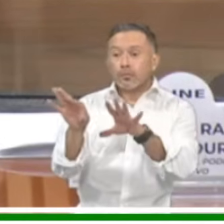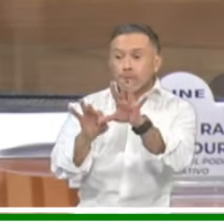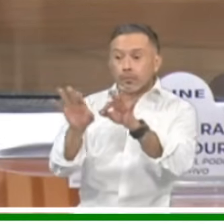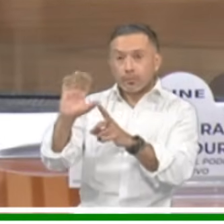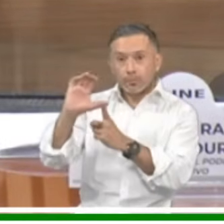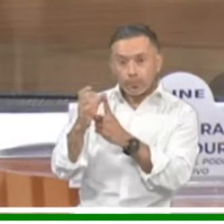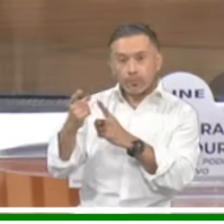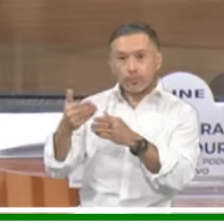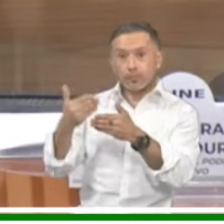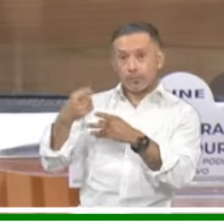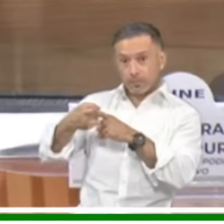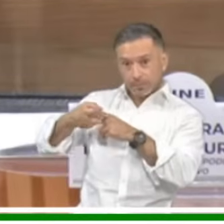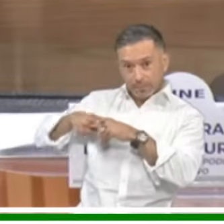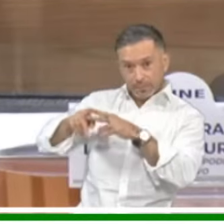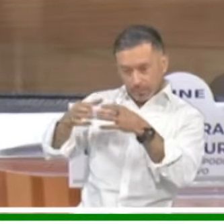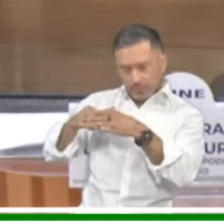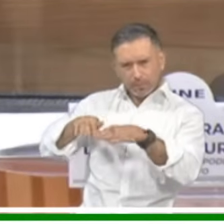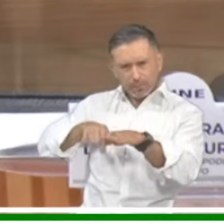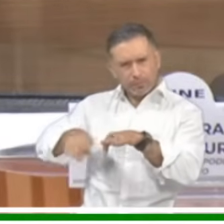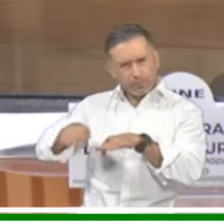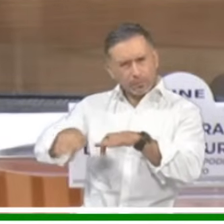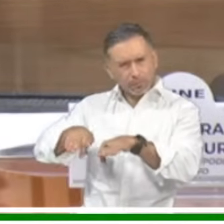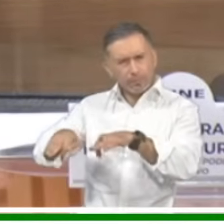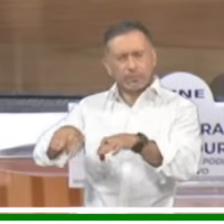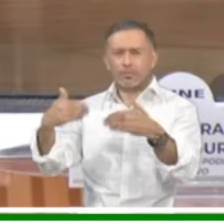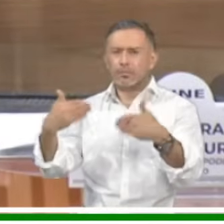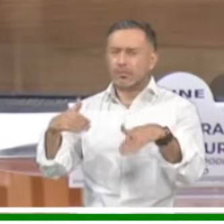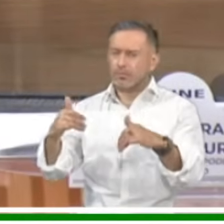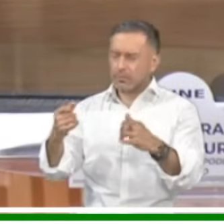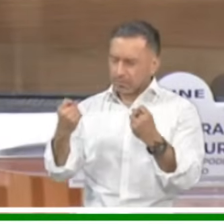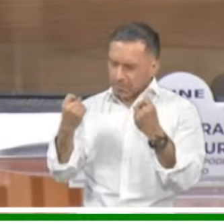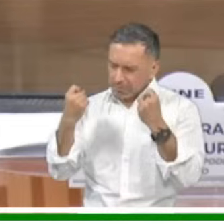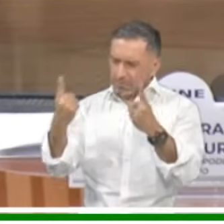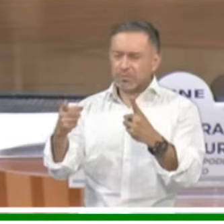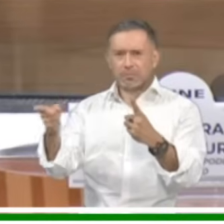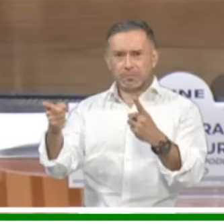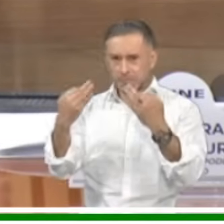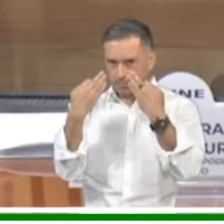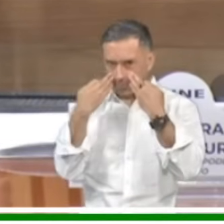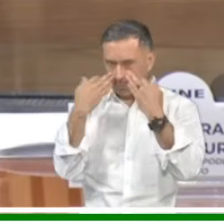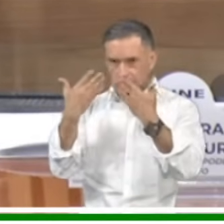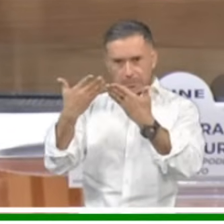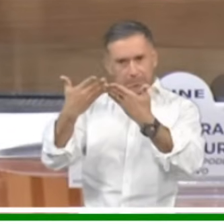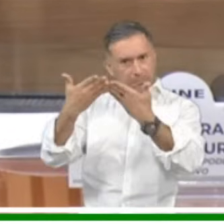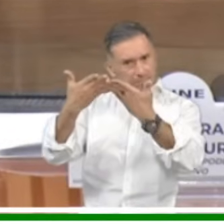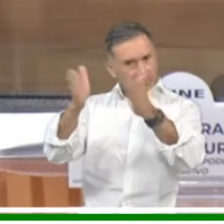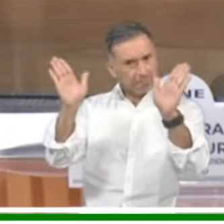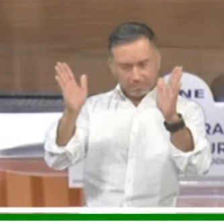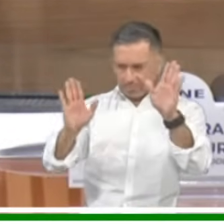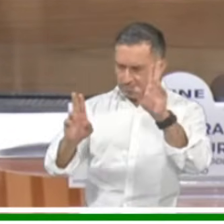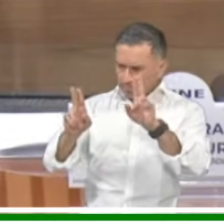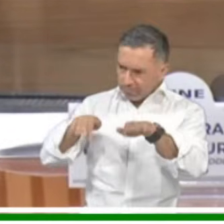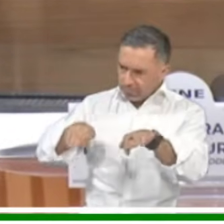desarrollando una gran labor con gran apertura y transparencia, lo que sin duda abona a